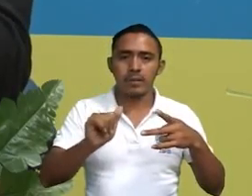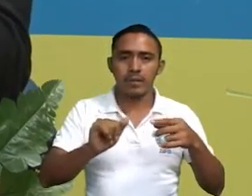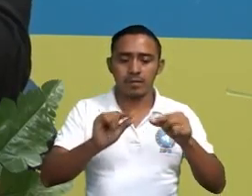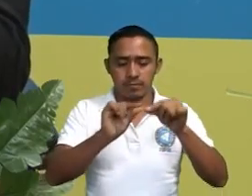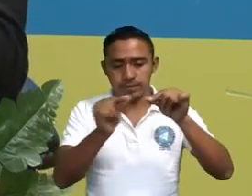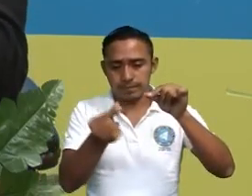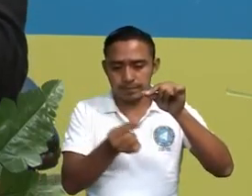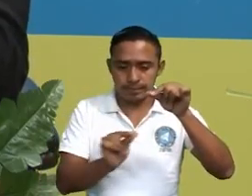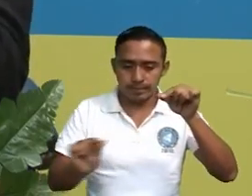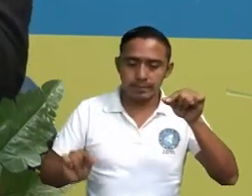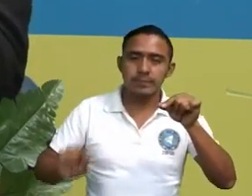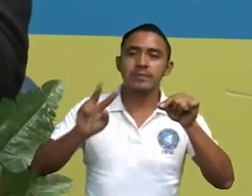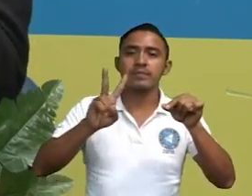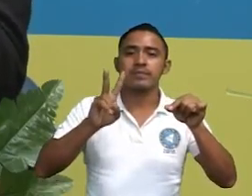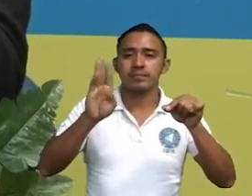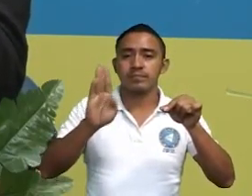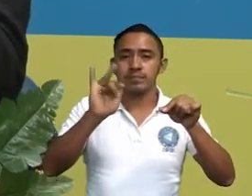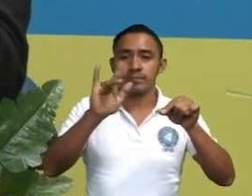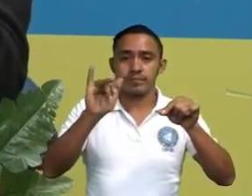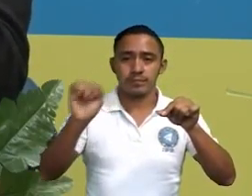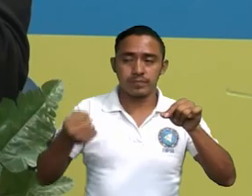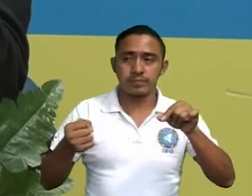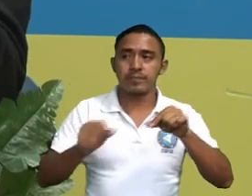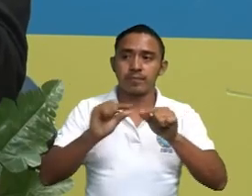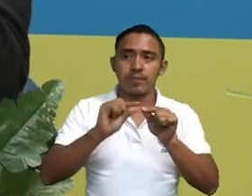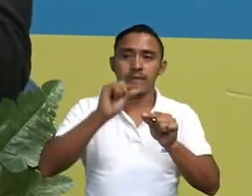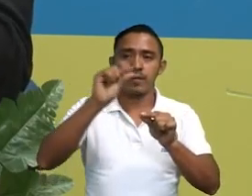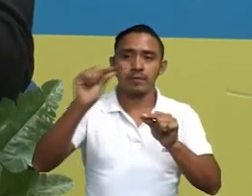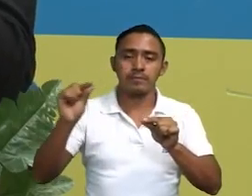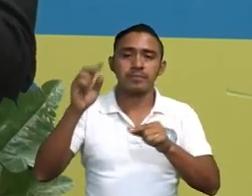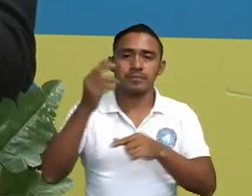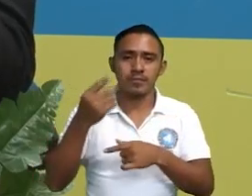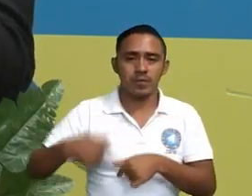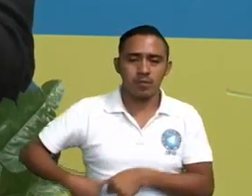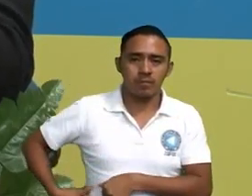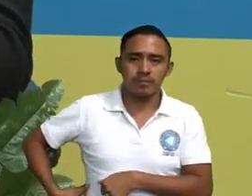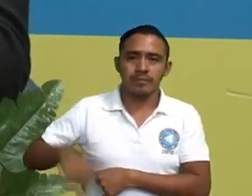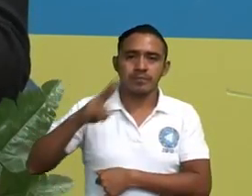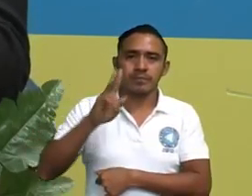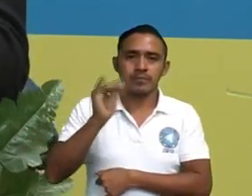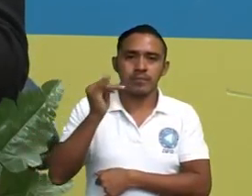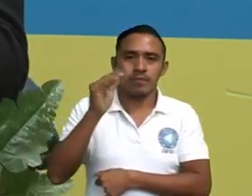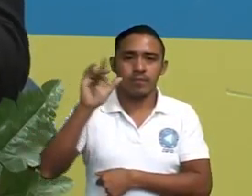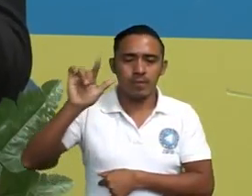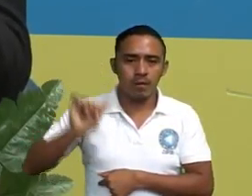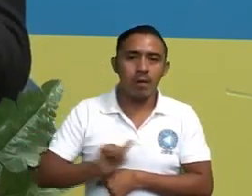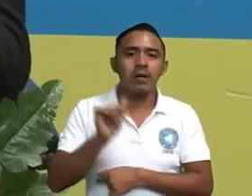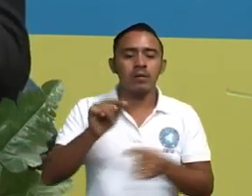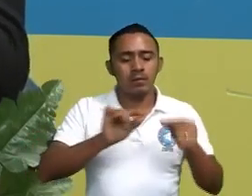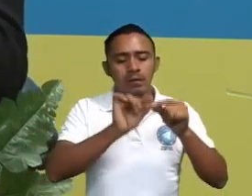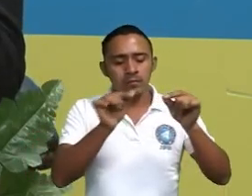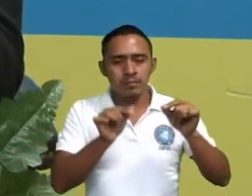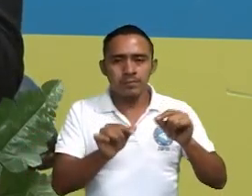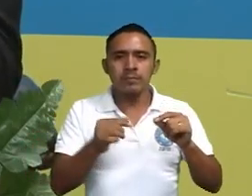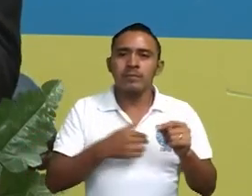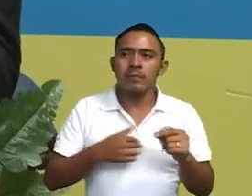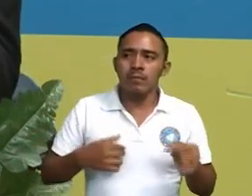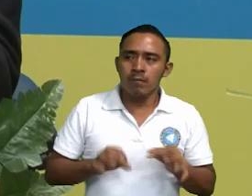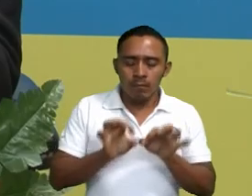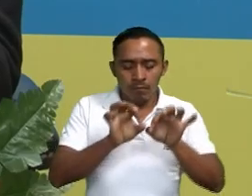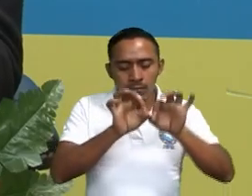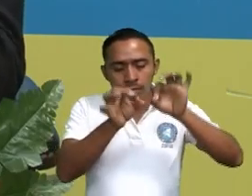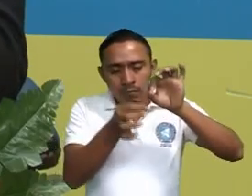por donde transporta la bilis que sale del hígado y posteriormente pues se une con el conducto que viene de la vesícula biliar, forma un conducto